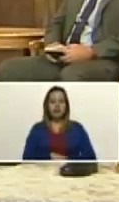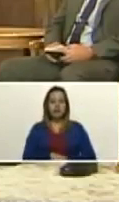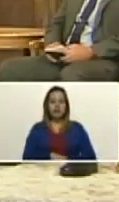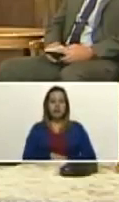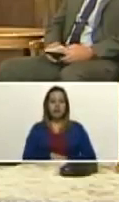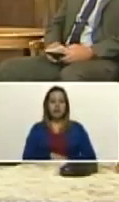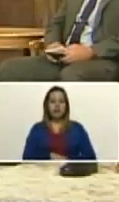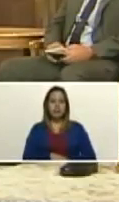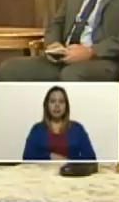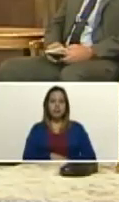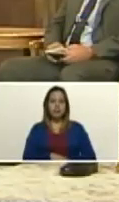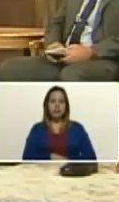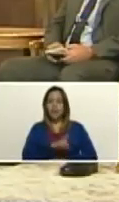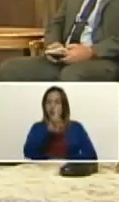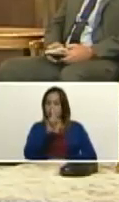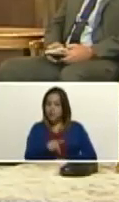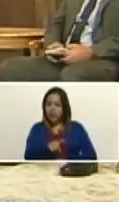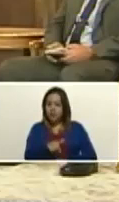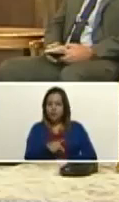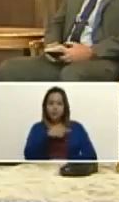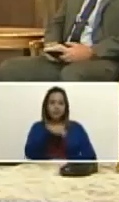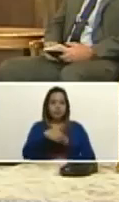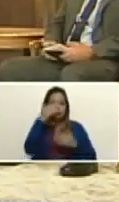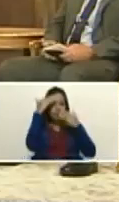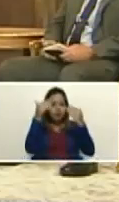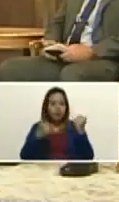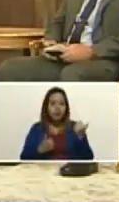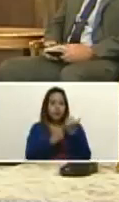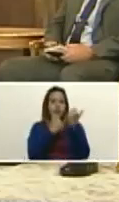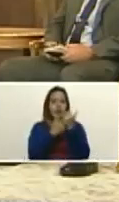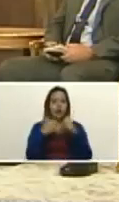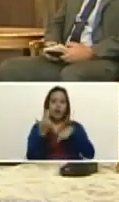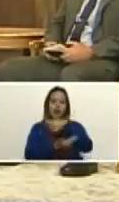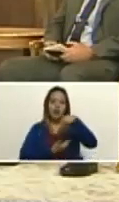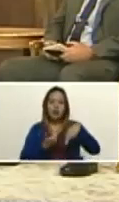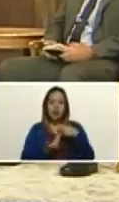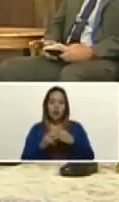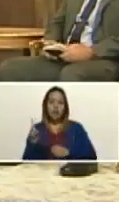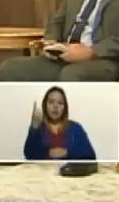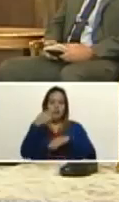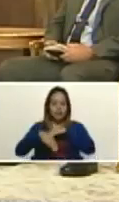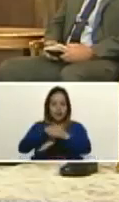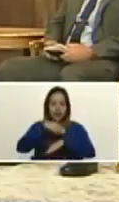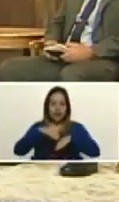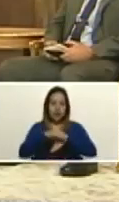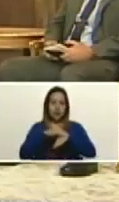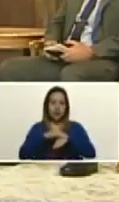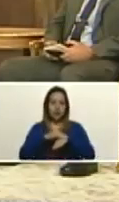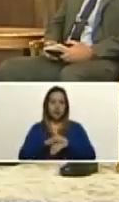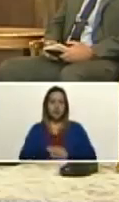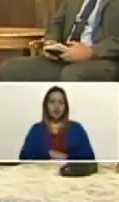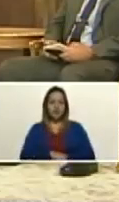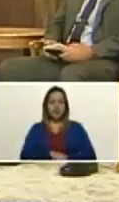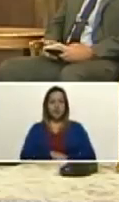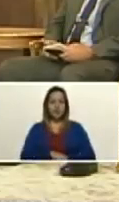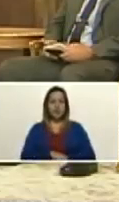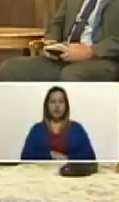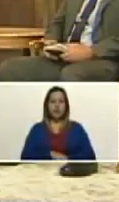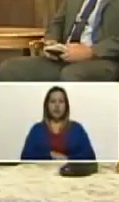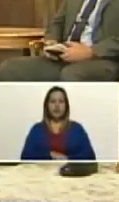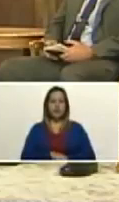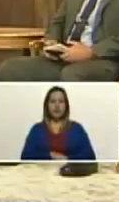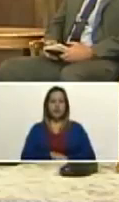Y también nuestro saludo solidario y revolucionario al primer ministro Phan Minh